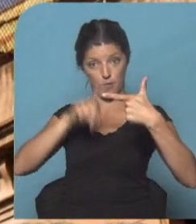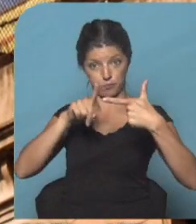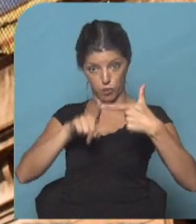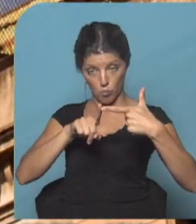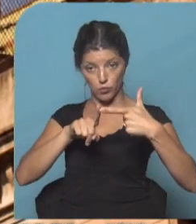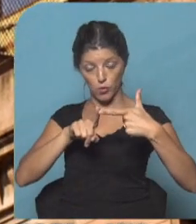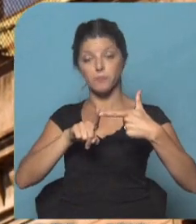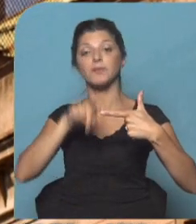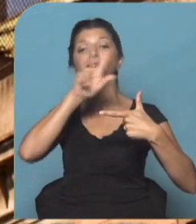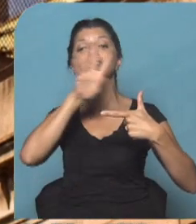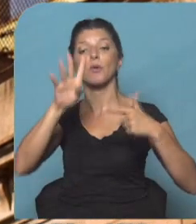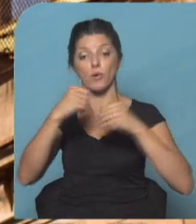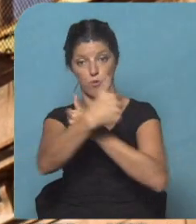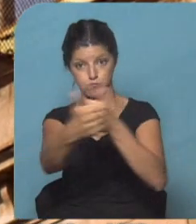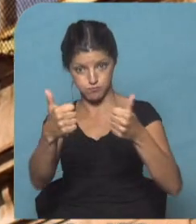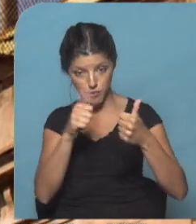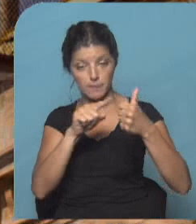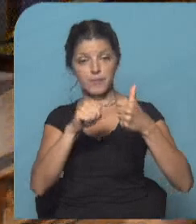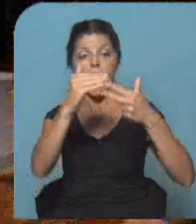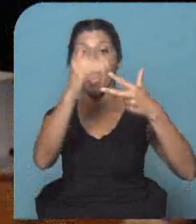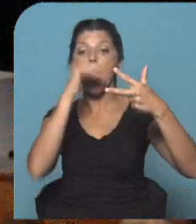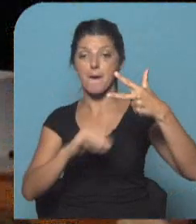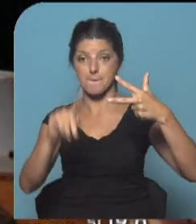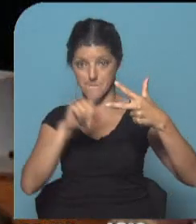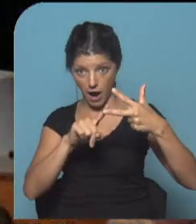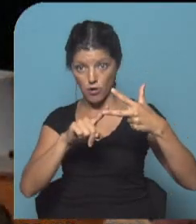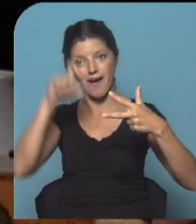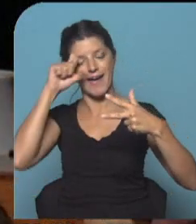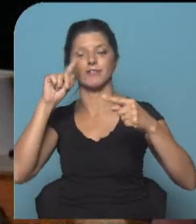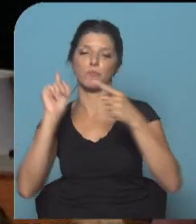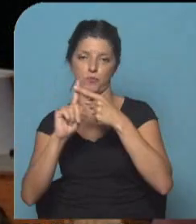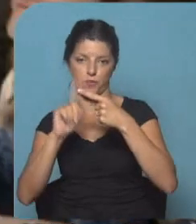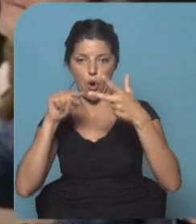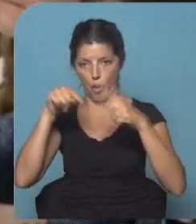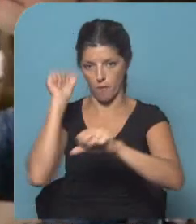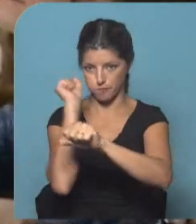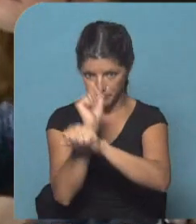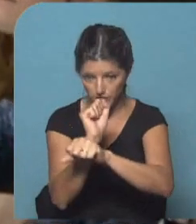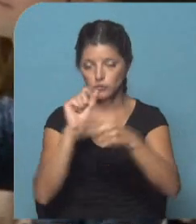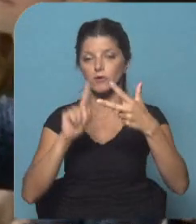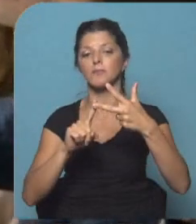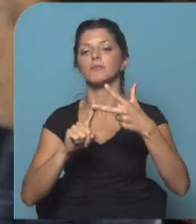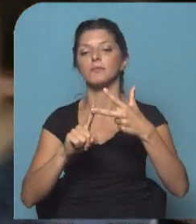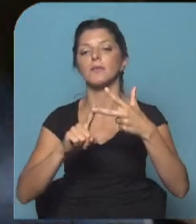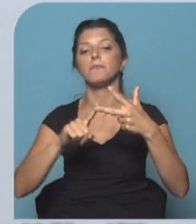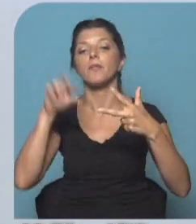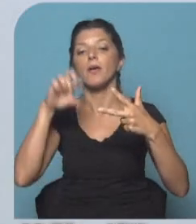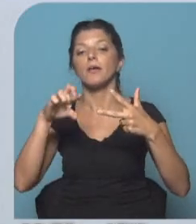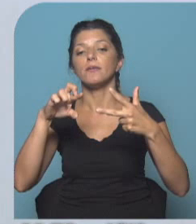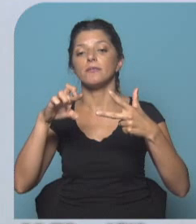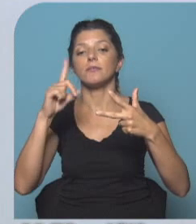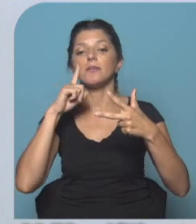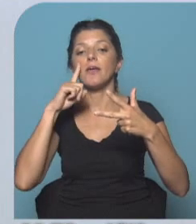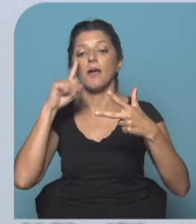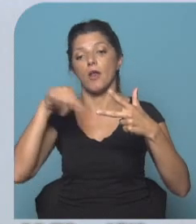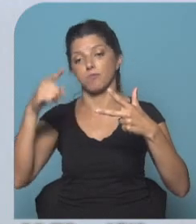escaños, superando por 2 bancas a su ex aliado, ahora detenido, Oriol Junqueras, de Esquerra Republicana. Para nosotros